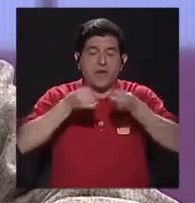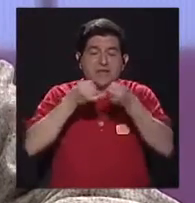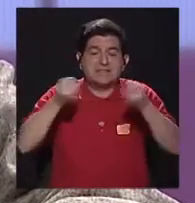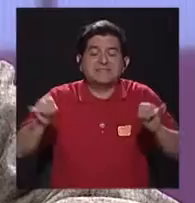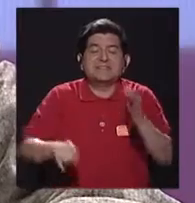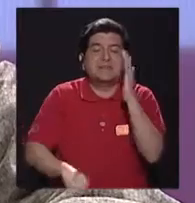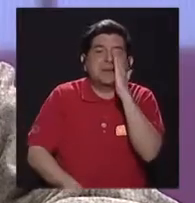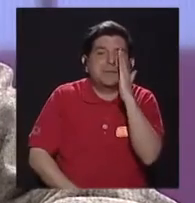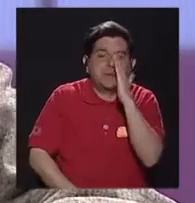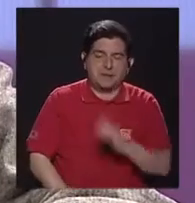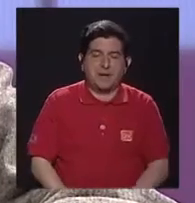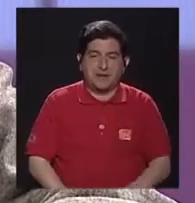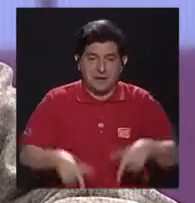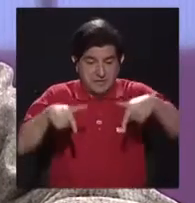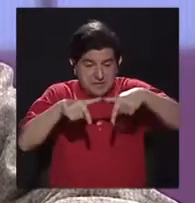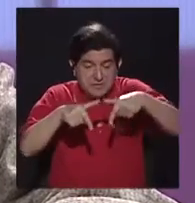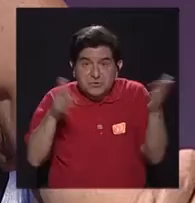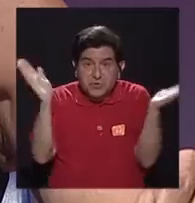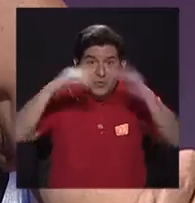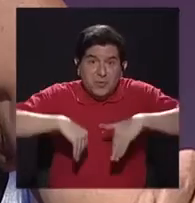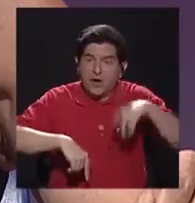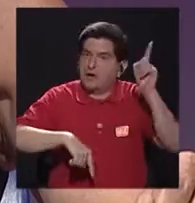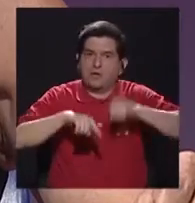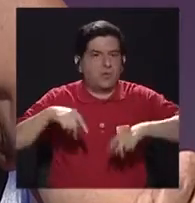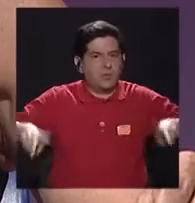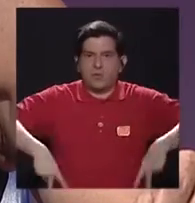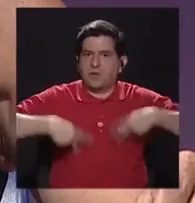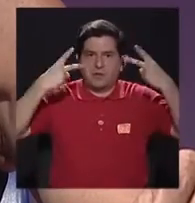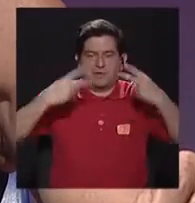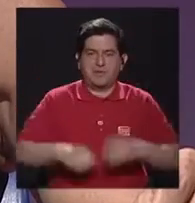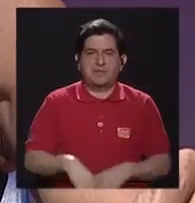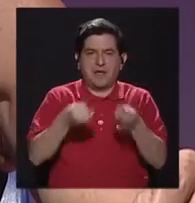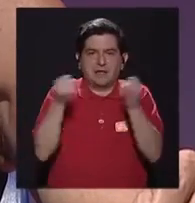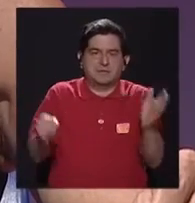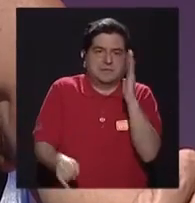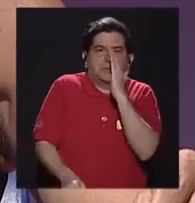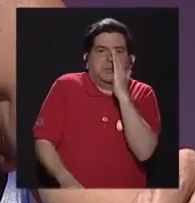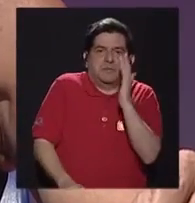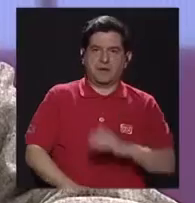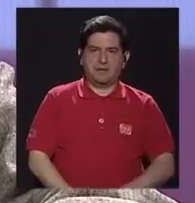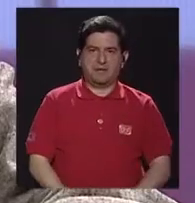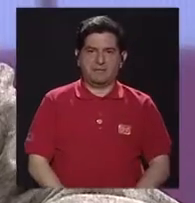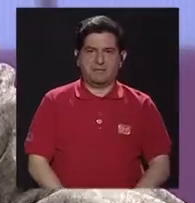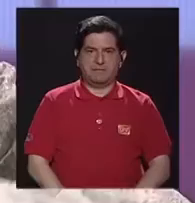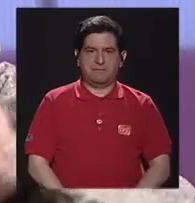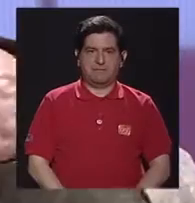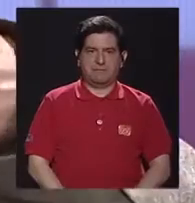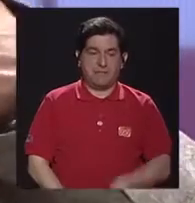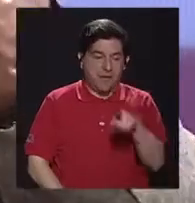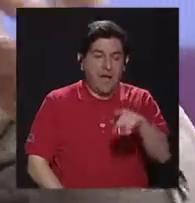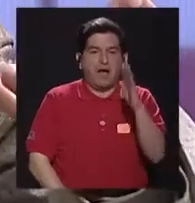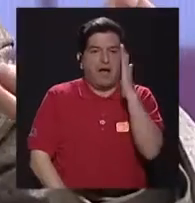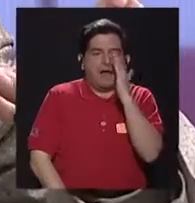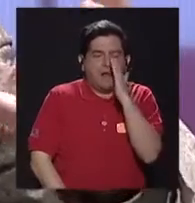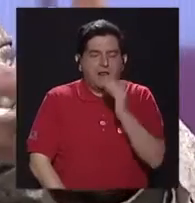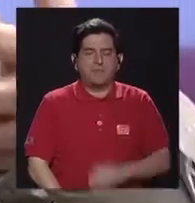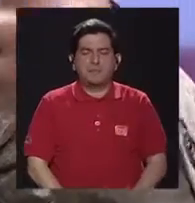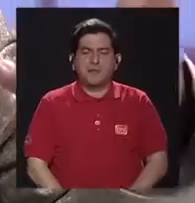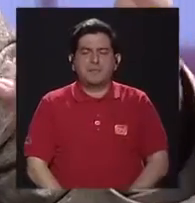no hay vida sin útero. Es decir, que la vida humana no puede existir al margen de la madre, porque la madre le